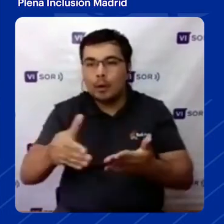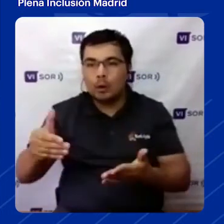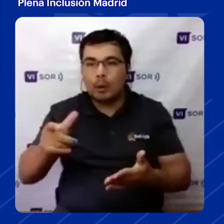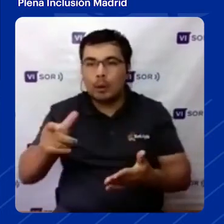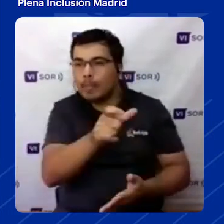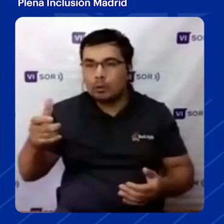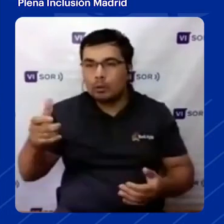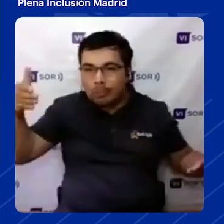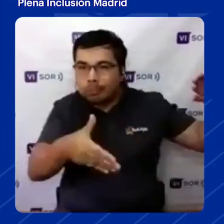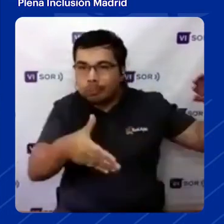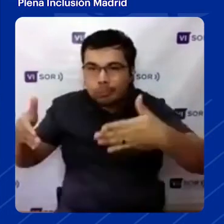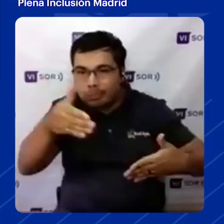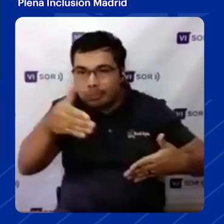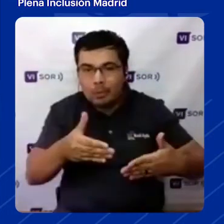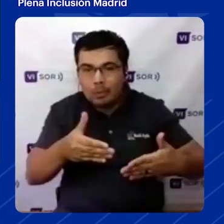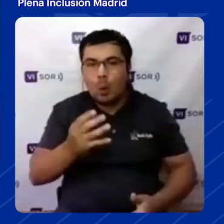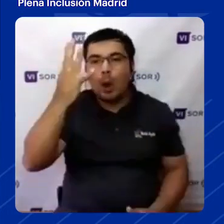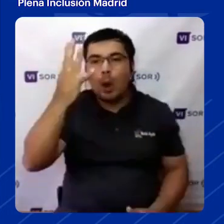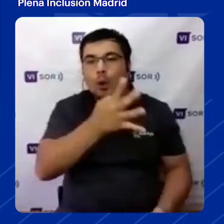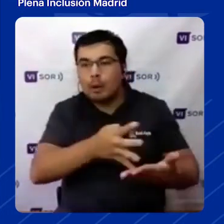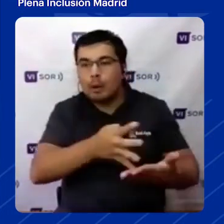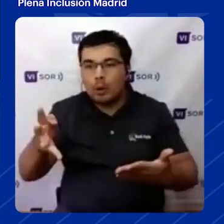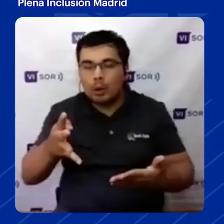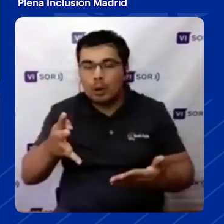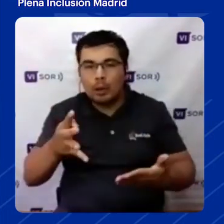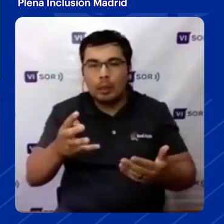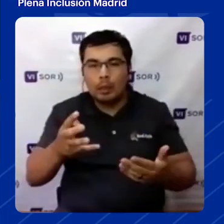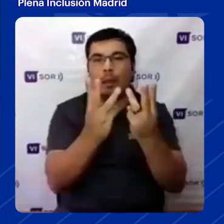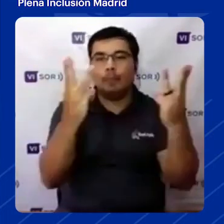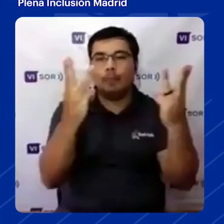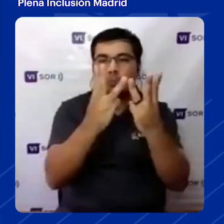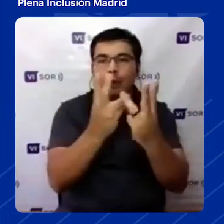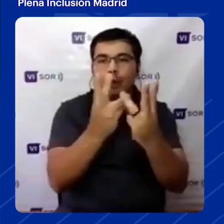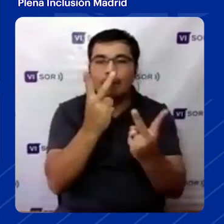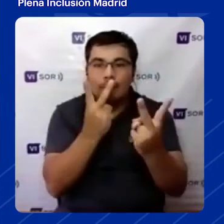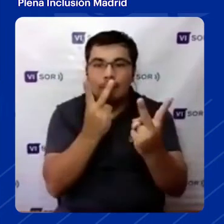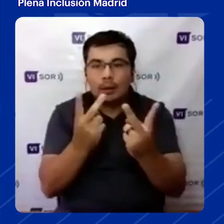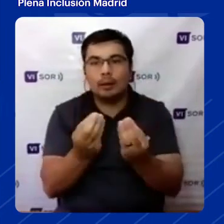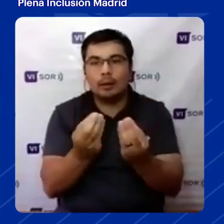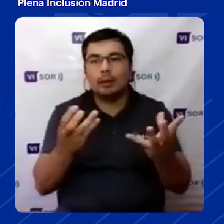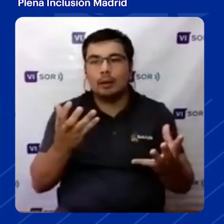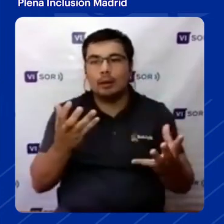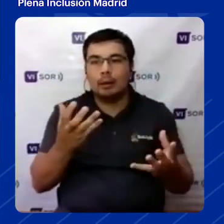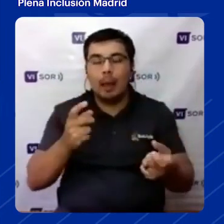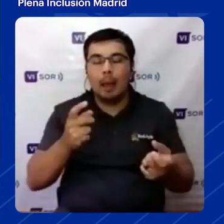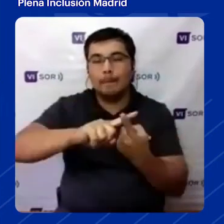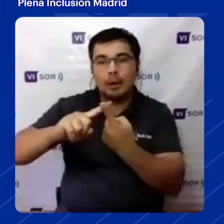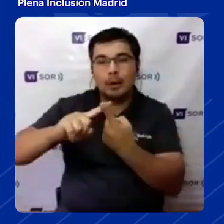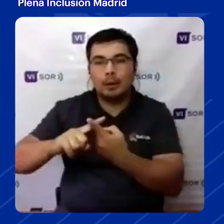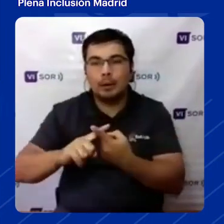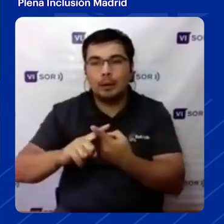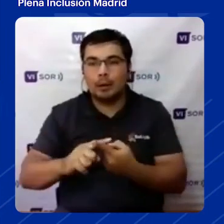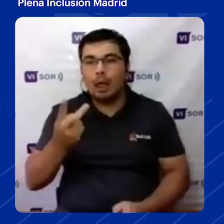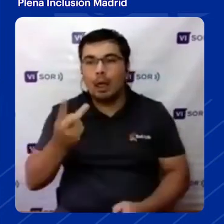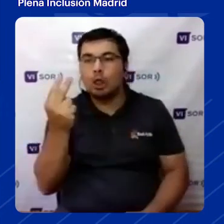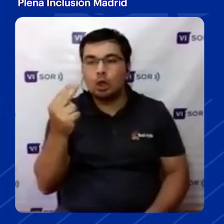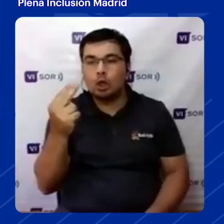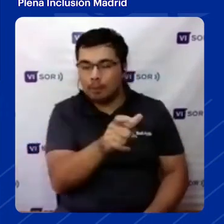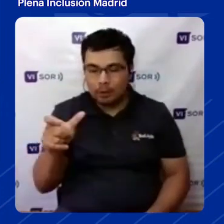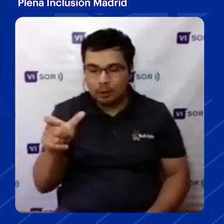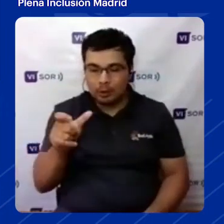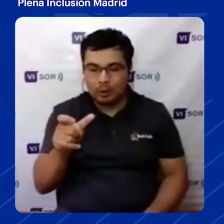de páginas vistas. Es un trabajo que nos tiene muy orgullosos porque además participan una docena de grupos de personas con discapacidad intelectual